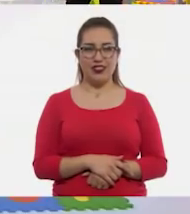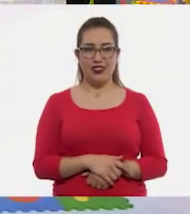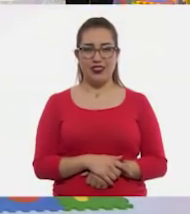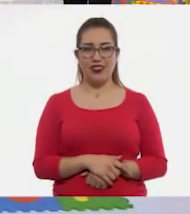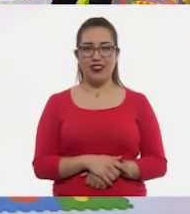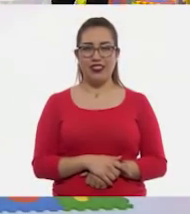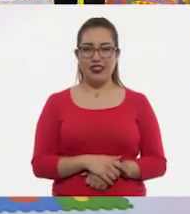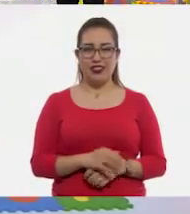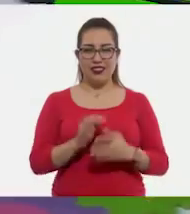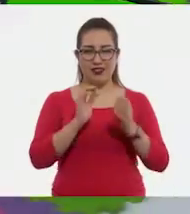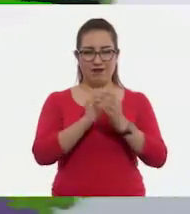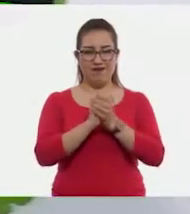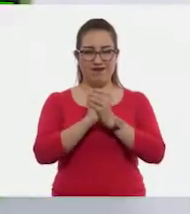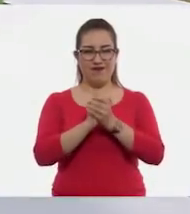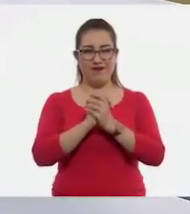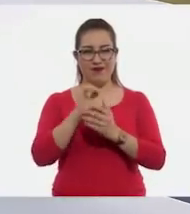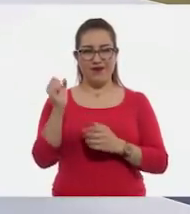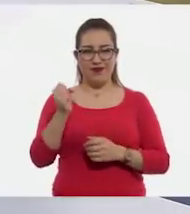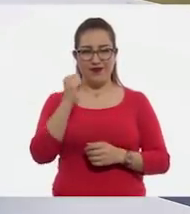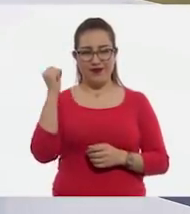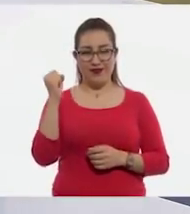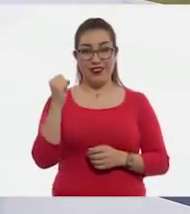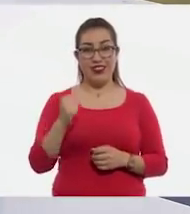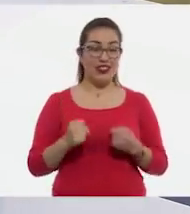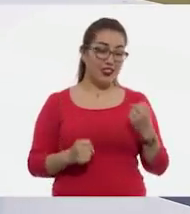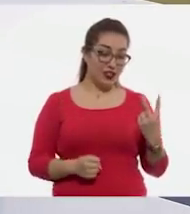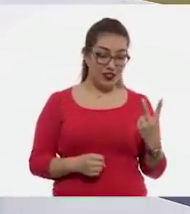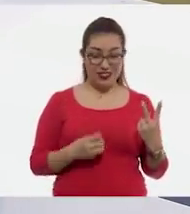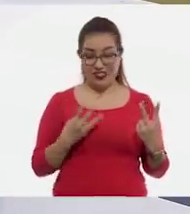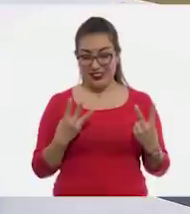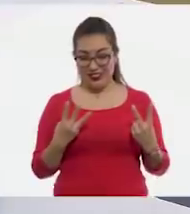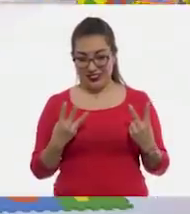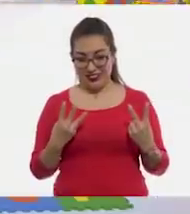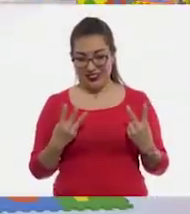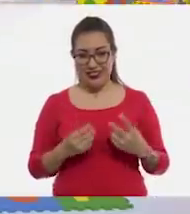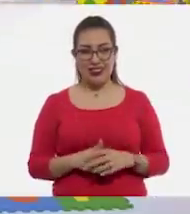¿Qué tendrá este último? ¡Oh, ¡tres! No.